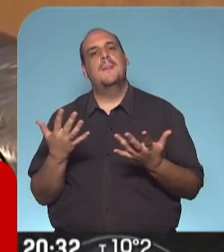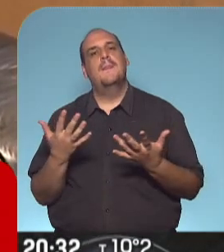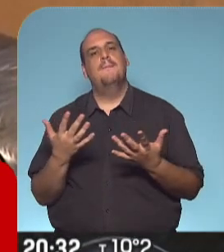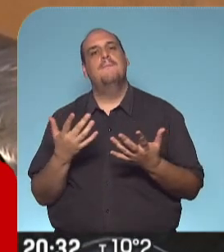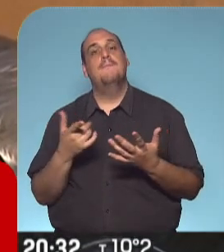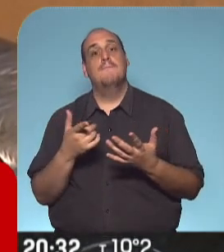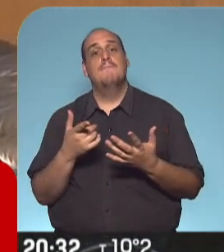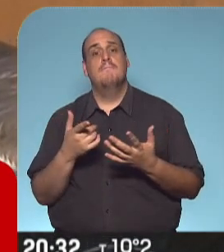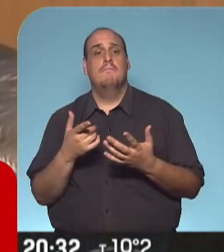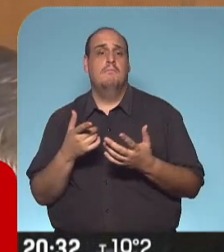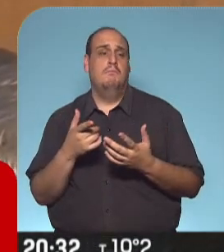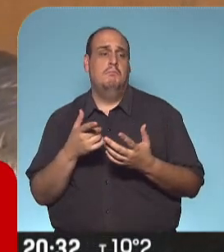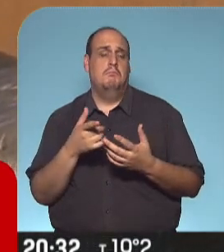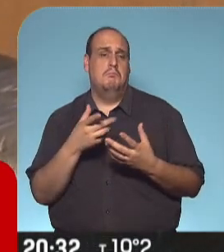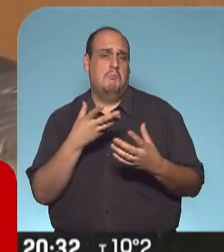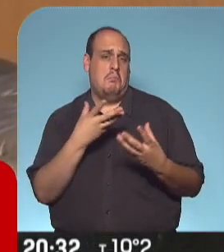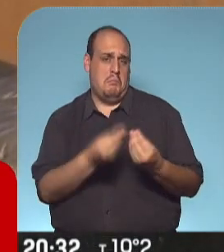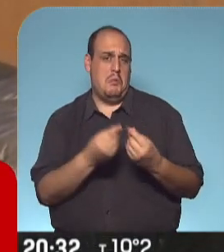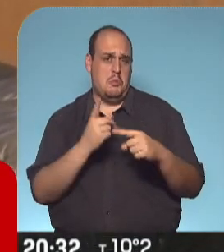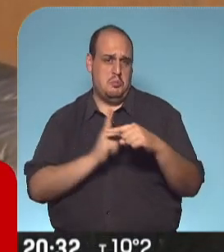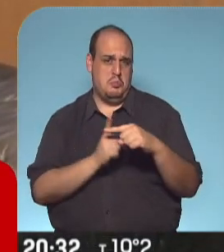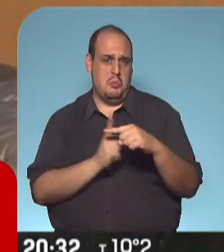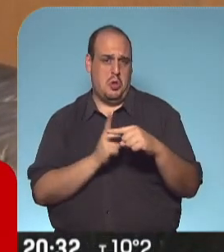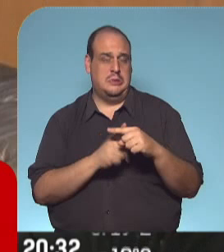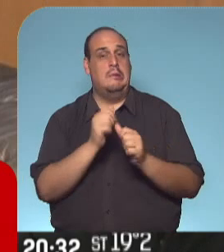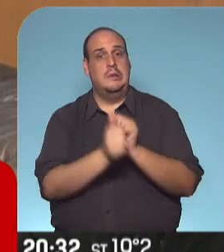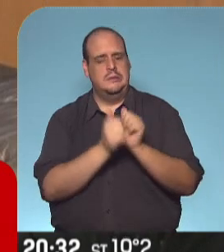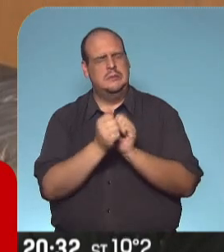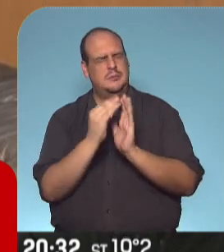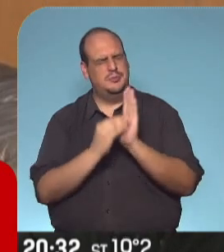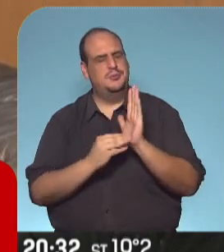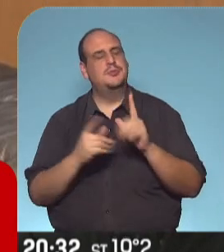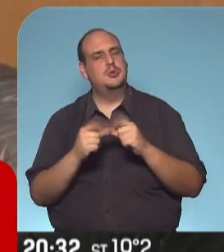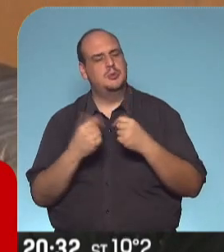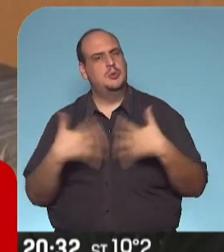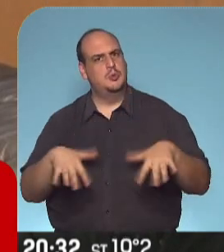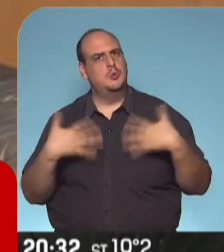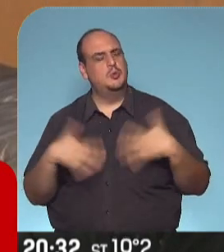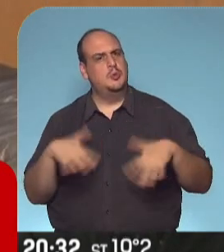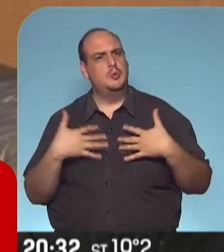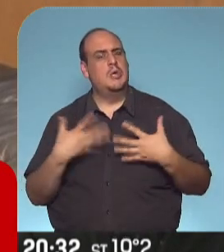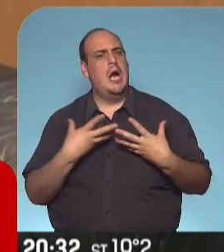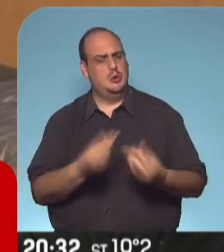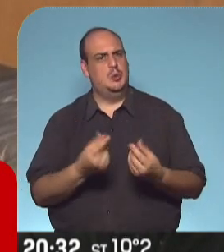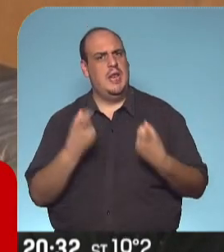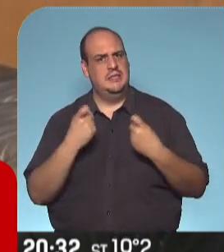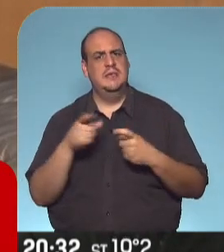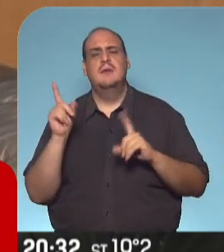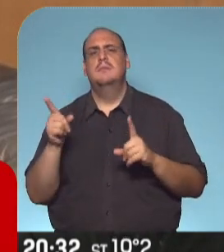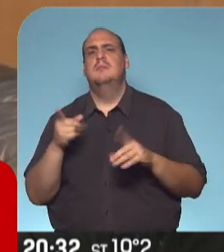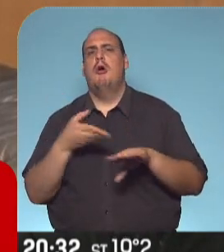recepción ha sido obviamente muy positiva, está claro, hay un número grande de empresas que estaban necesitando esta ayuda y la